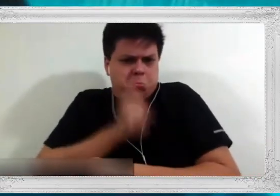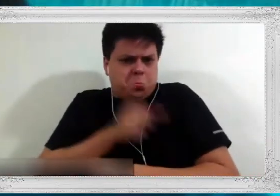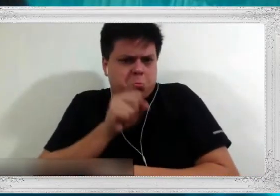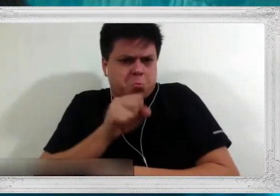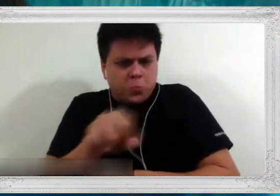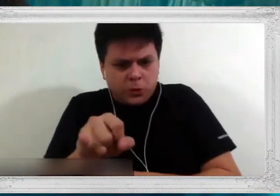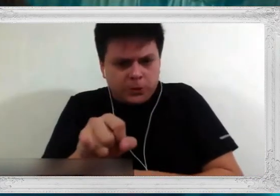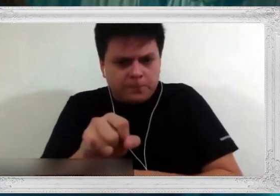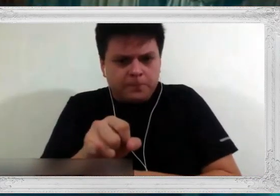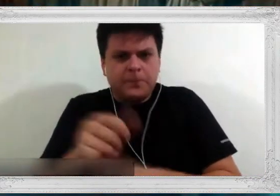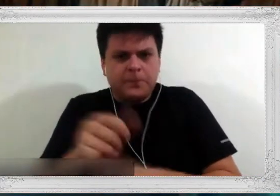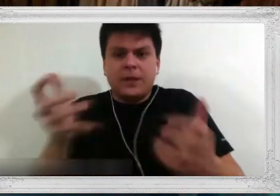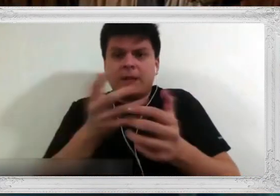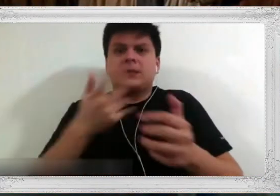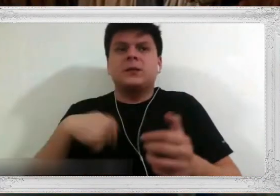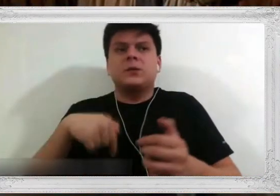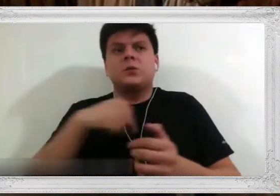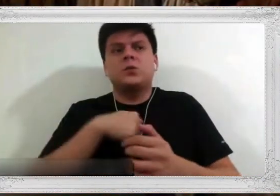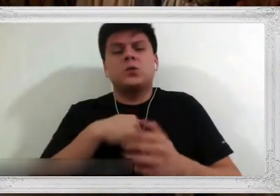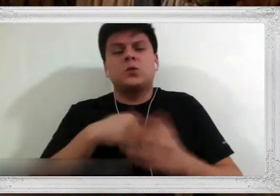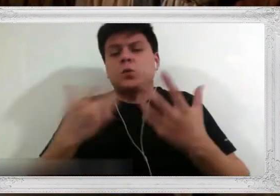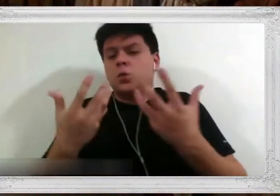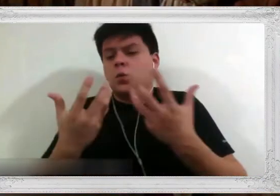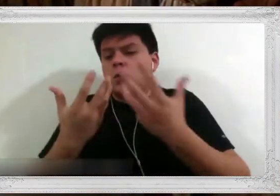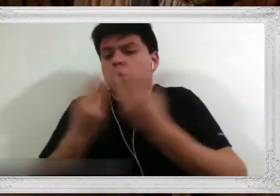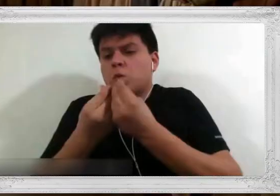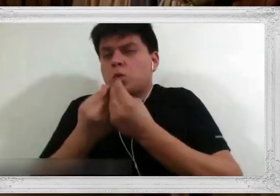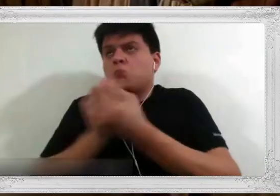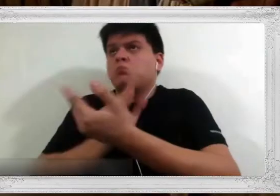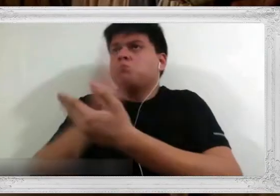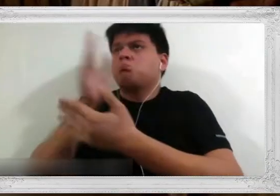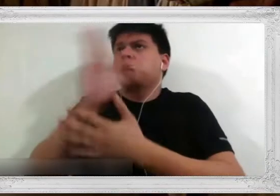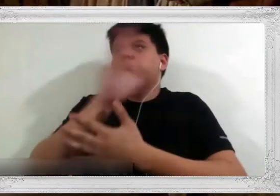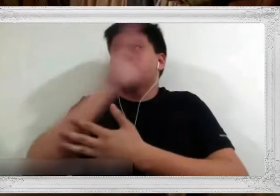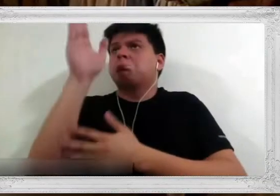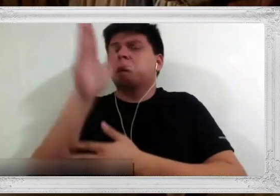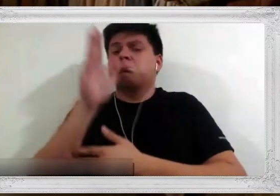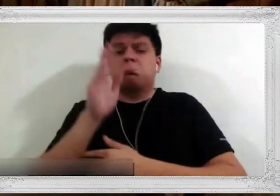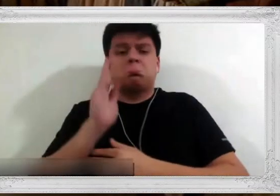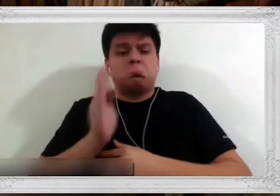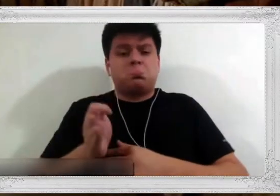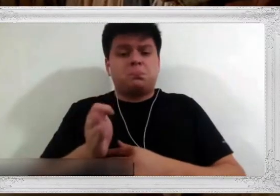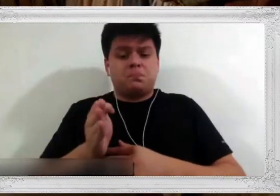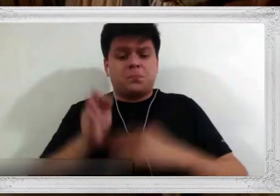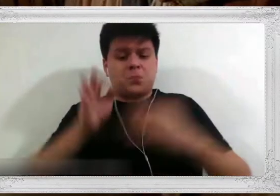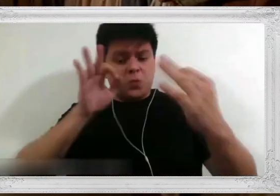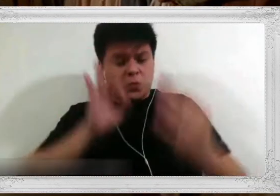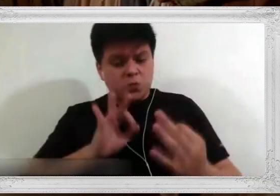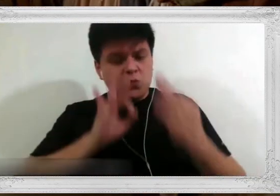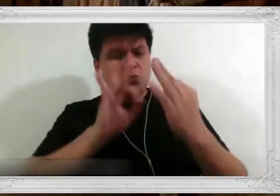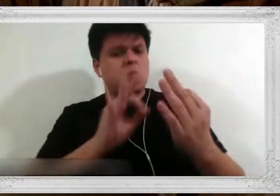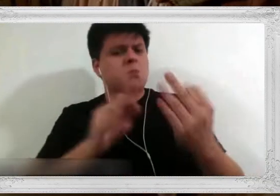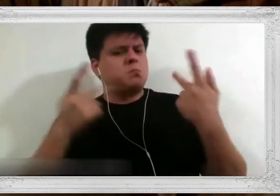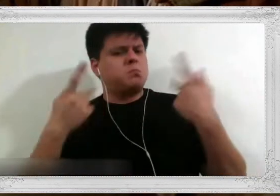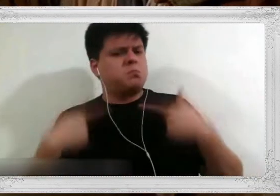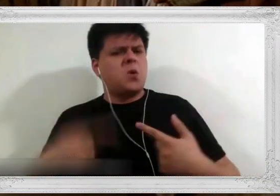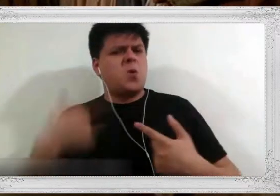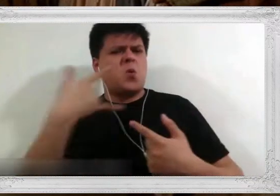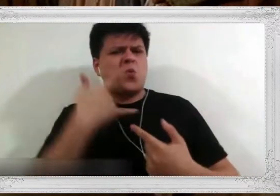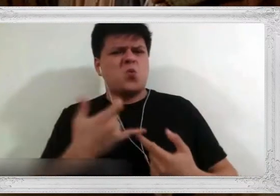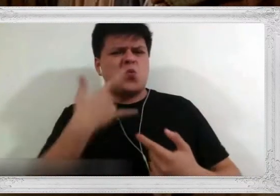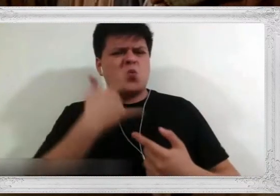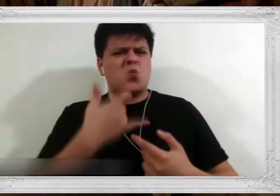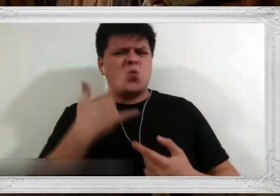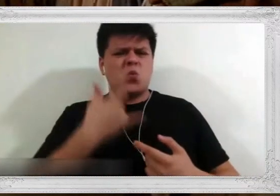en Él y así tener parte con Él. Frente a los que luchan por alcanzar el poder y el